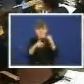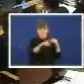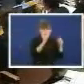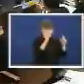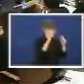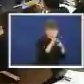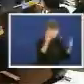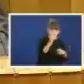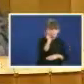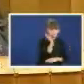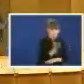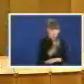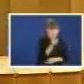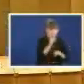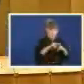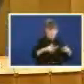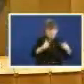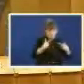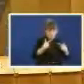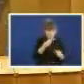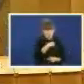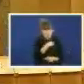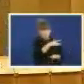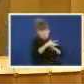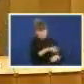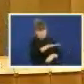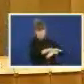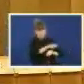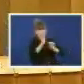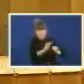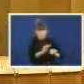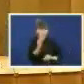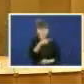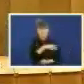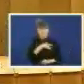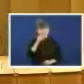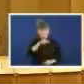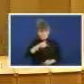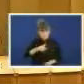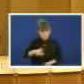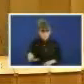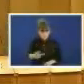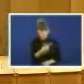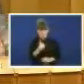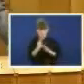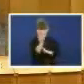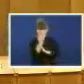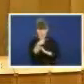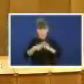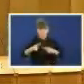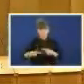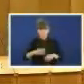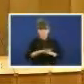pobre e expoliada. Eso foi o que deixou o seu goberno e ese é futuro que lle se ofrece vostedes todos os días os galegos e as galegas cando